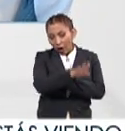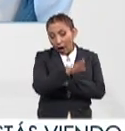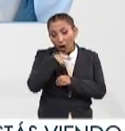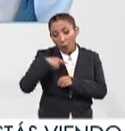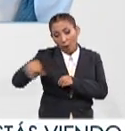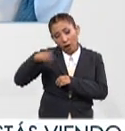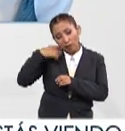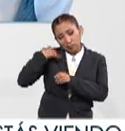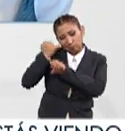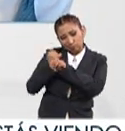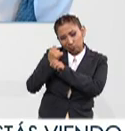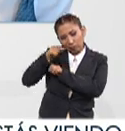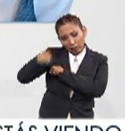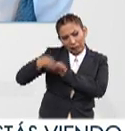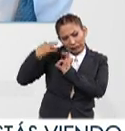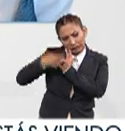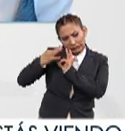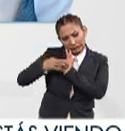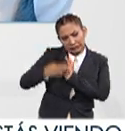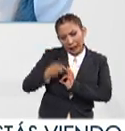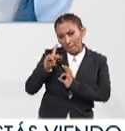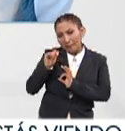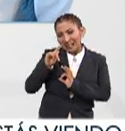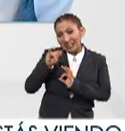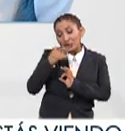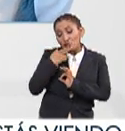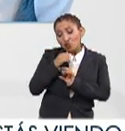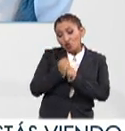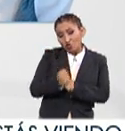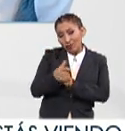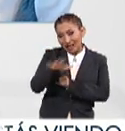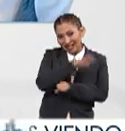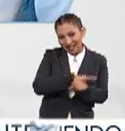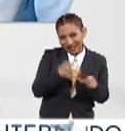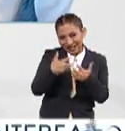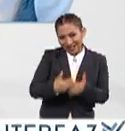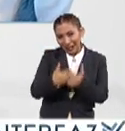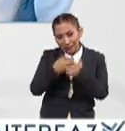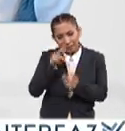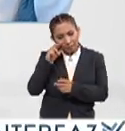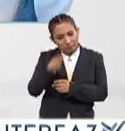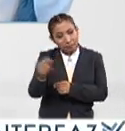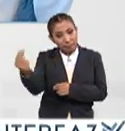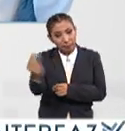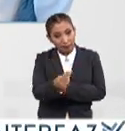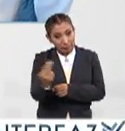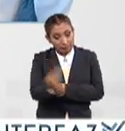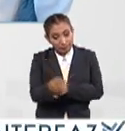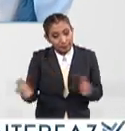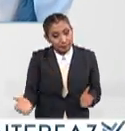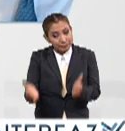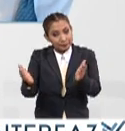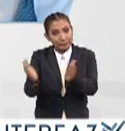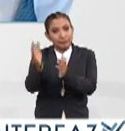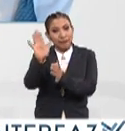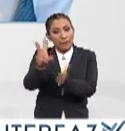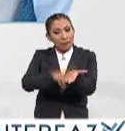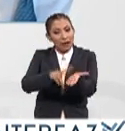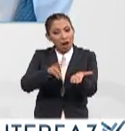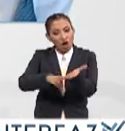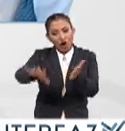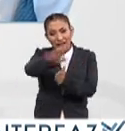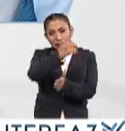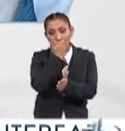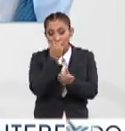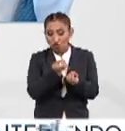base a los estudios que ha hecho de pertinencia y pertenencia ante el sector productivo, se ha dado cuenta de la necesidad de fomentar valores entre